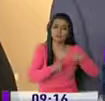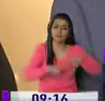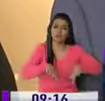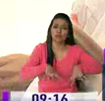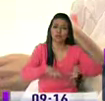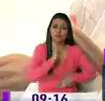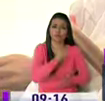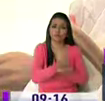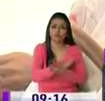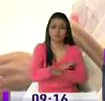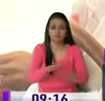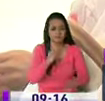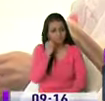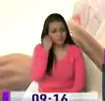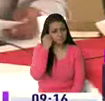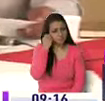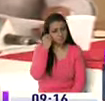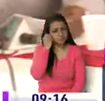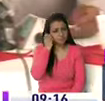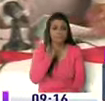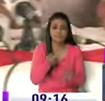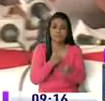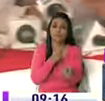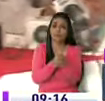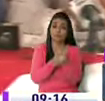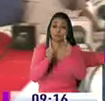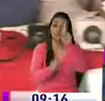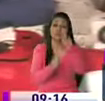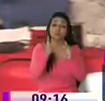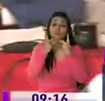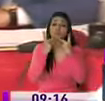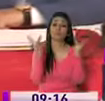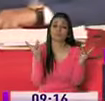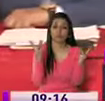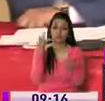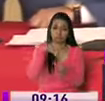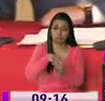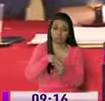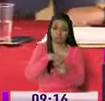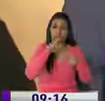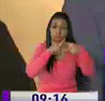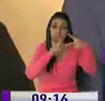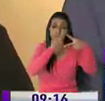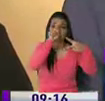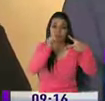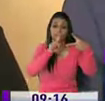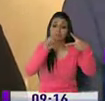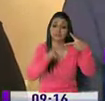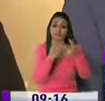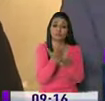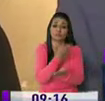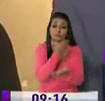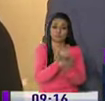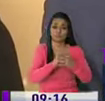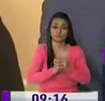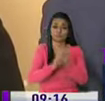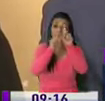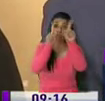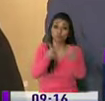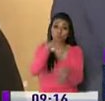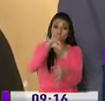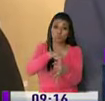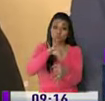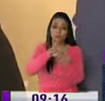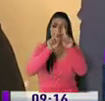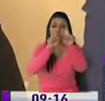corruptos. También aseguraron apoyar la consulta popular y plantean 2 preguntas. Con una consulta lo que podemos decir